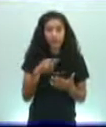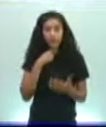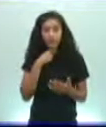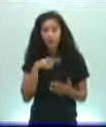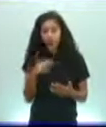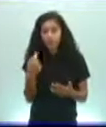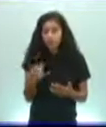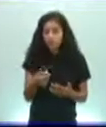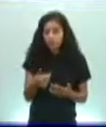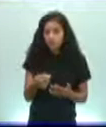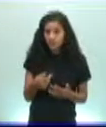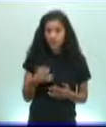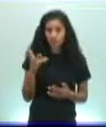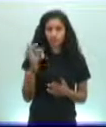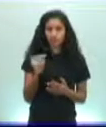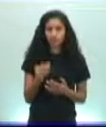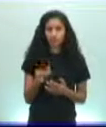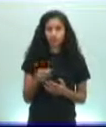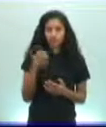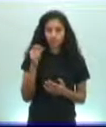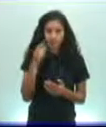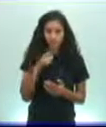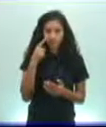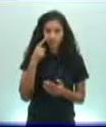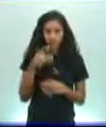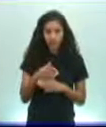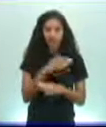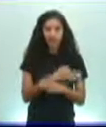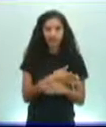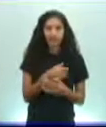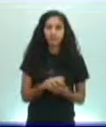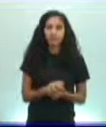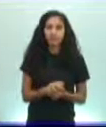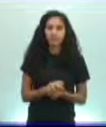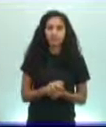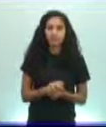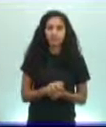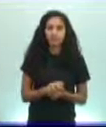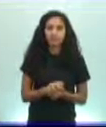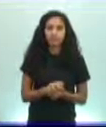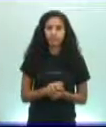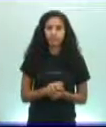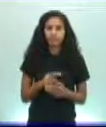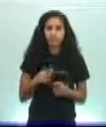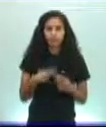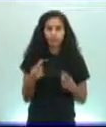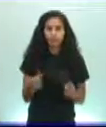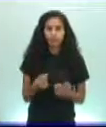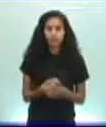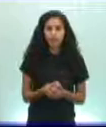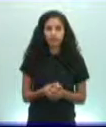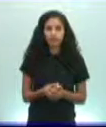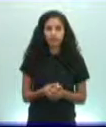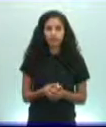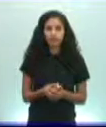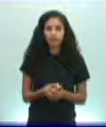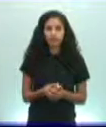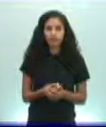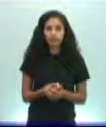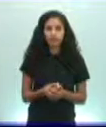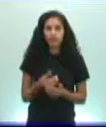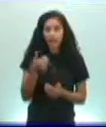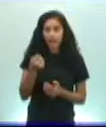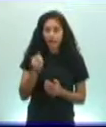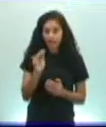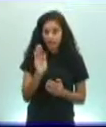aproximado de ese número que acabamos de ver en la calculadora. Por eso, el área